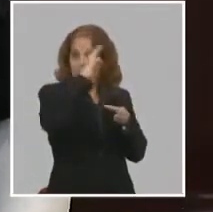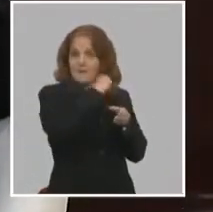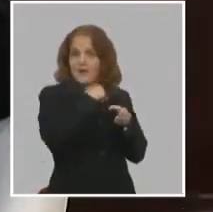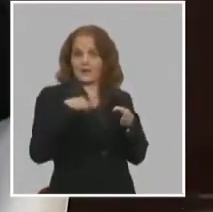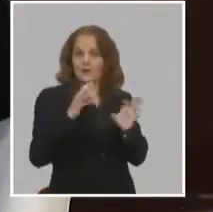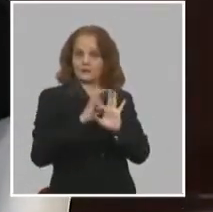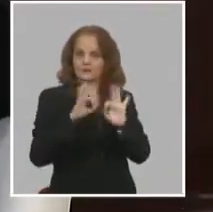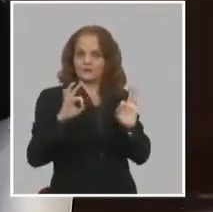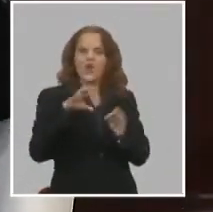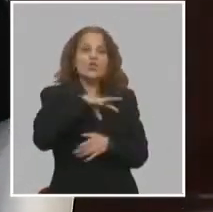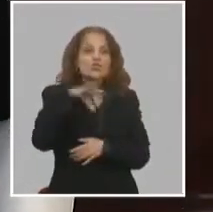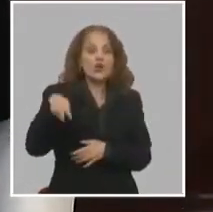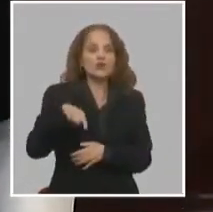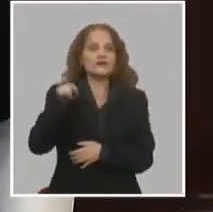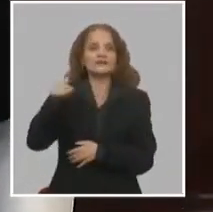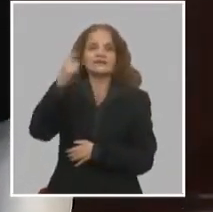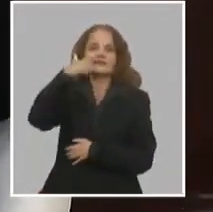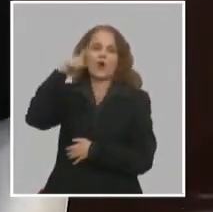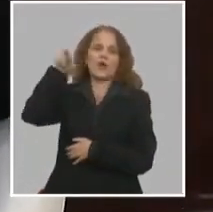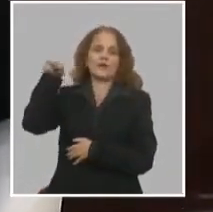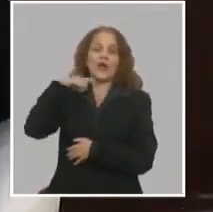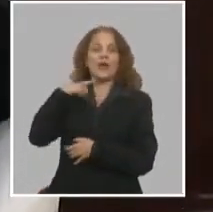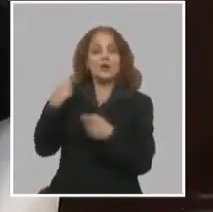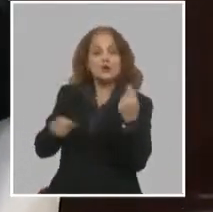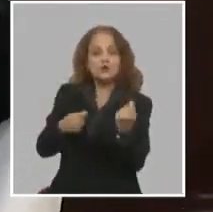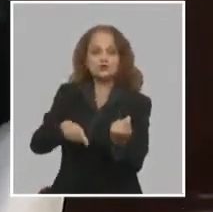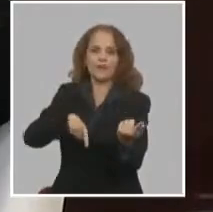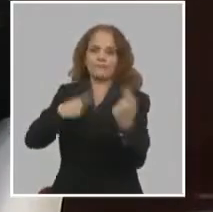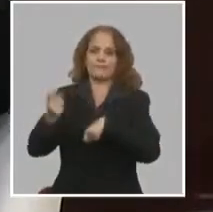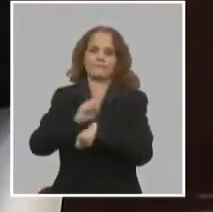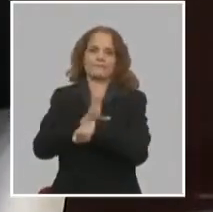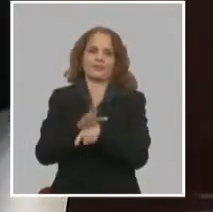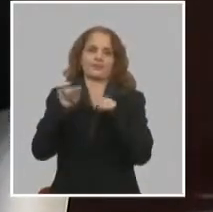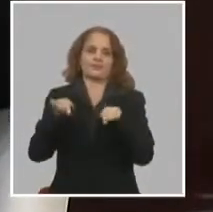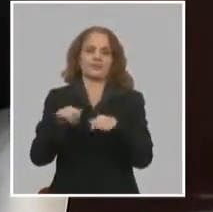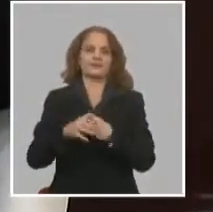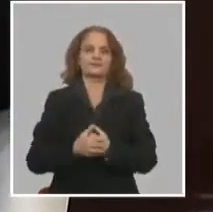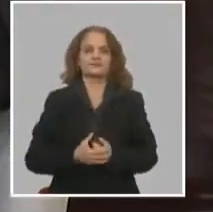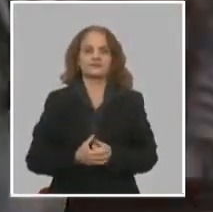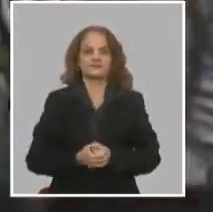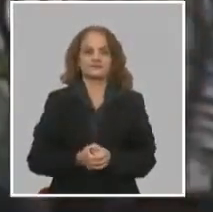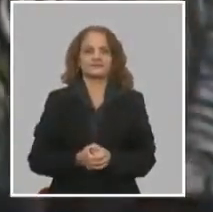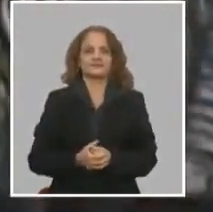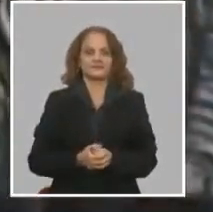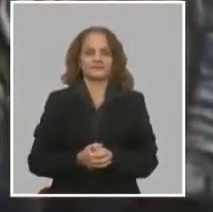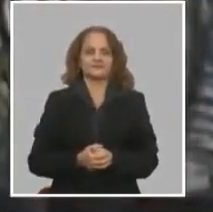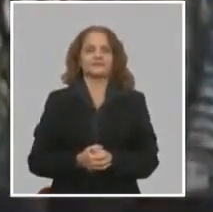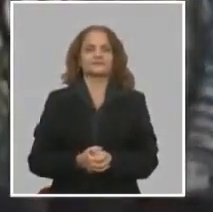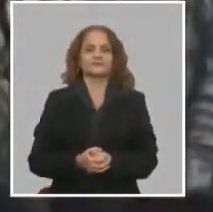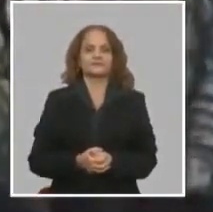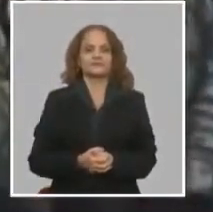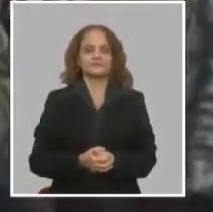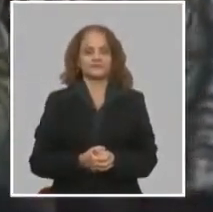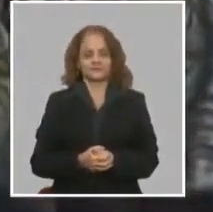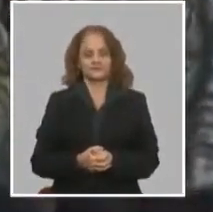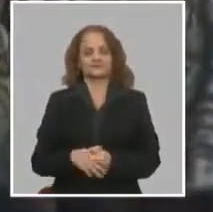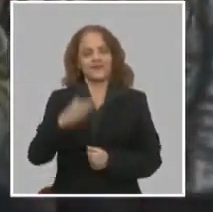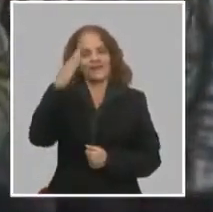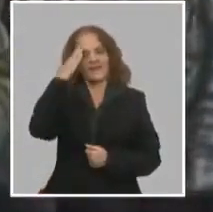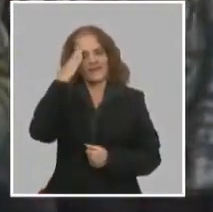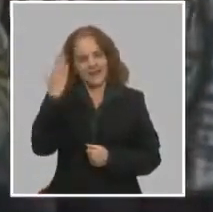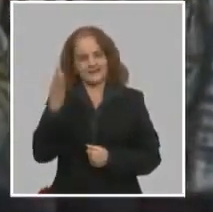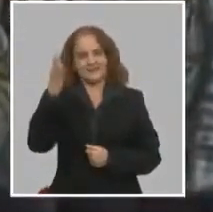ahora mismo en Ciego de Ávila, en la batalla directa contra la COVID-19. Sí, gracias por este